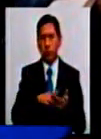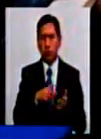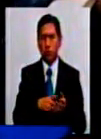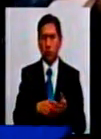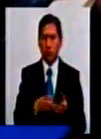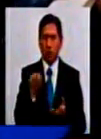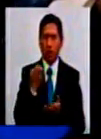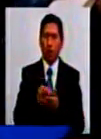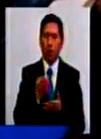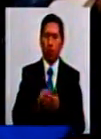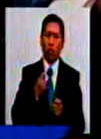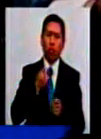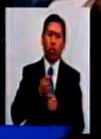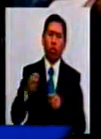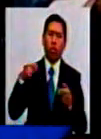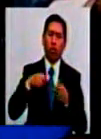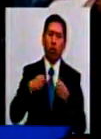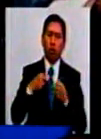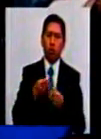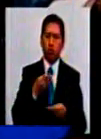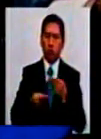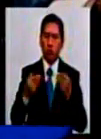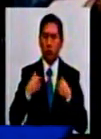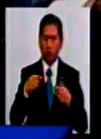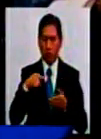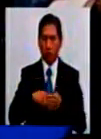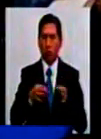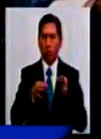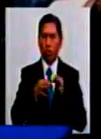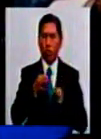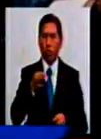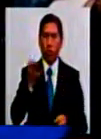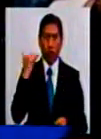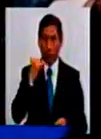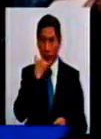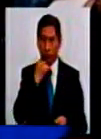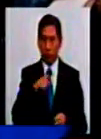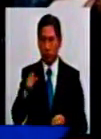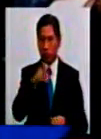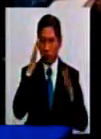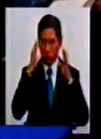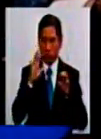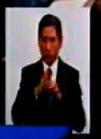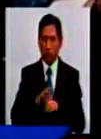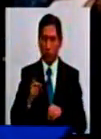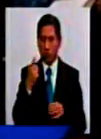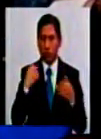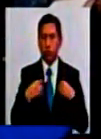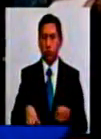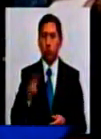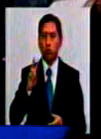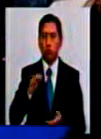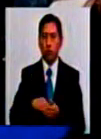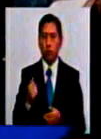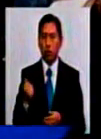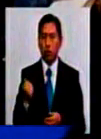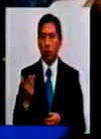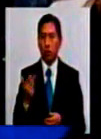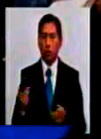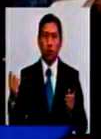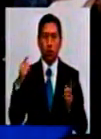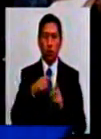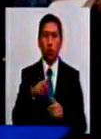daños económicos y comerciales provocados por esta injusticia. Para que tengan un solo ejemplo, entre 2013 y